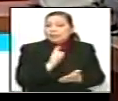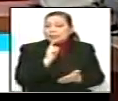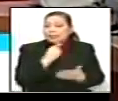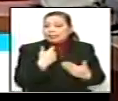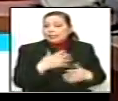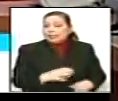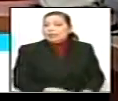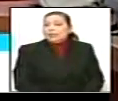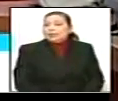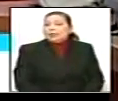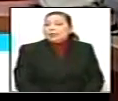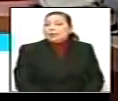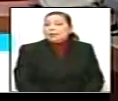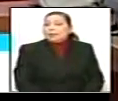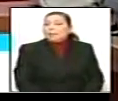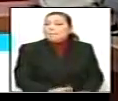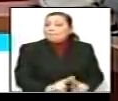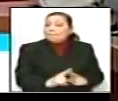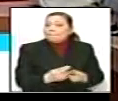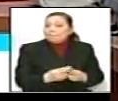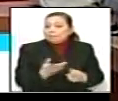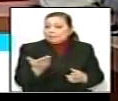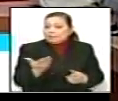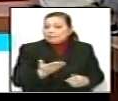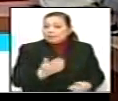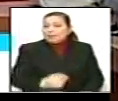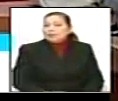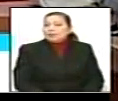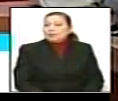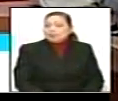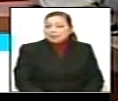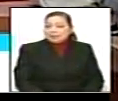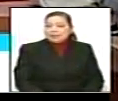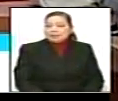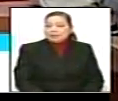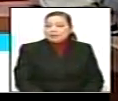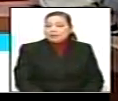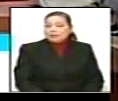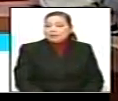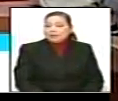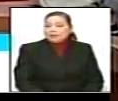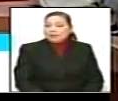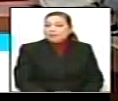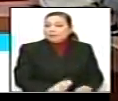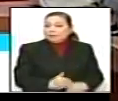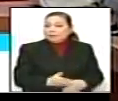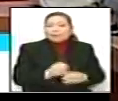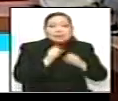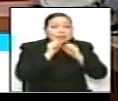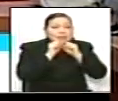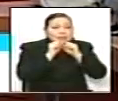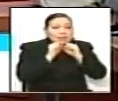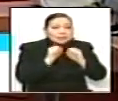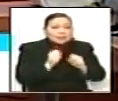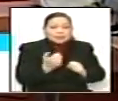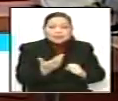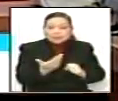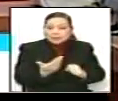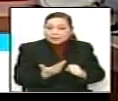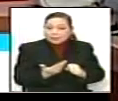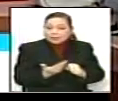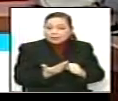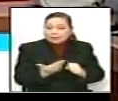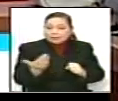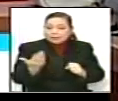haya sido para reunir el perfil adecuado. Entonces, yo, señora presidenta, a través de la Secretaría Técnica, solicito que